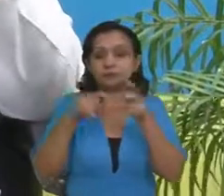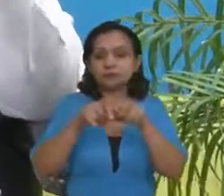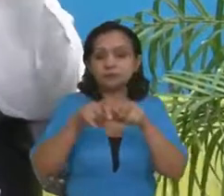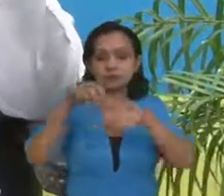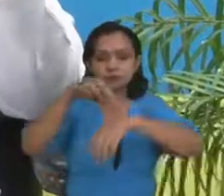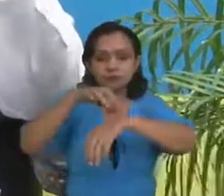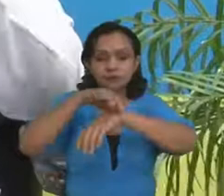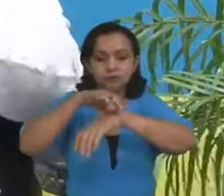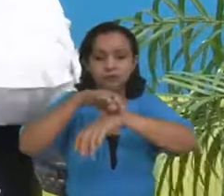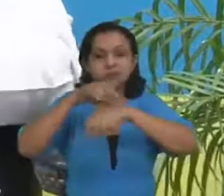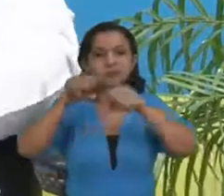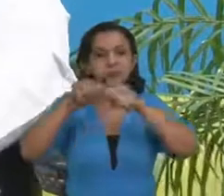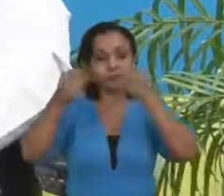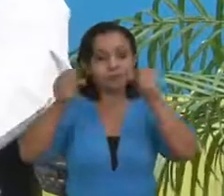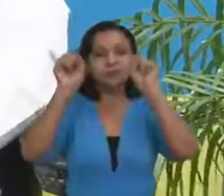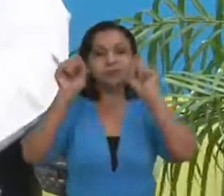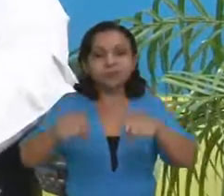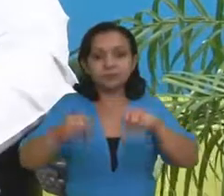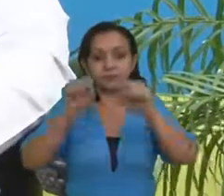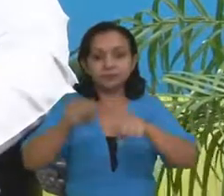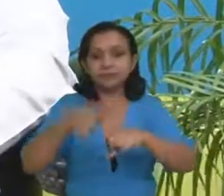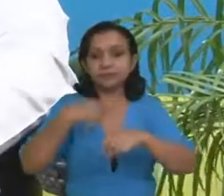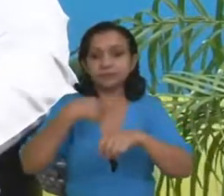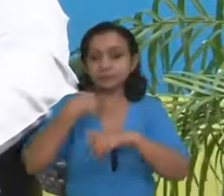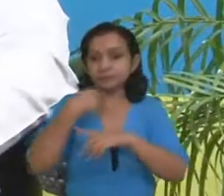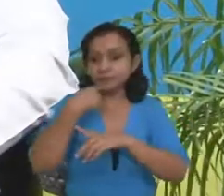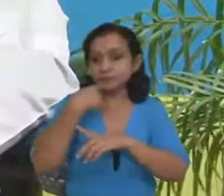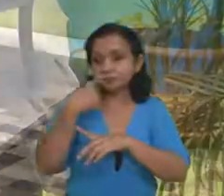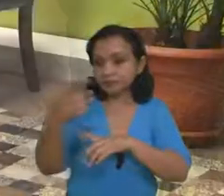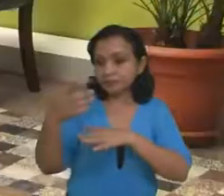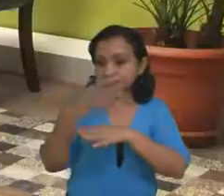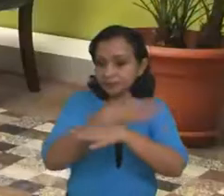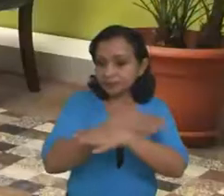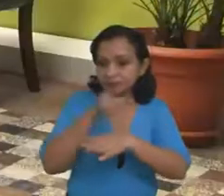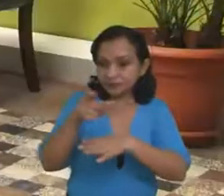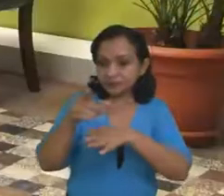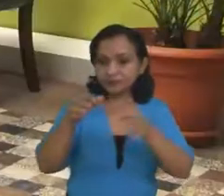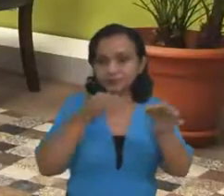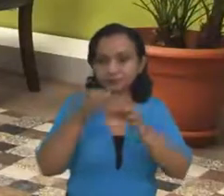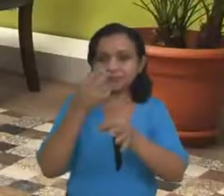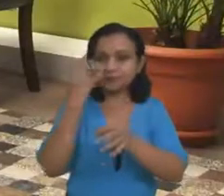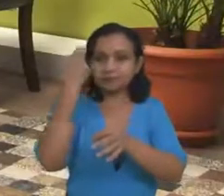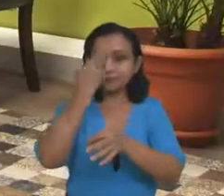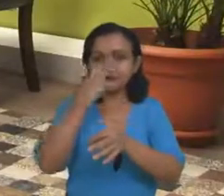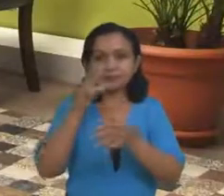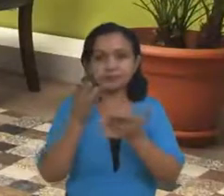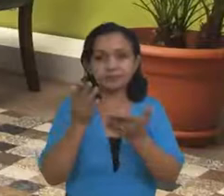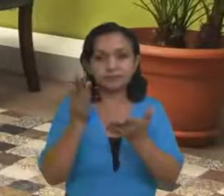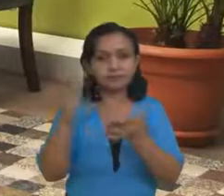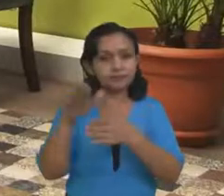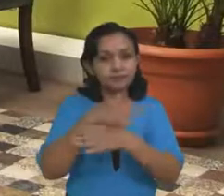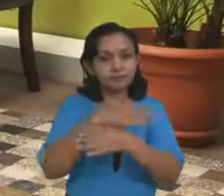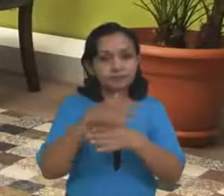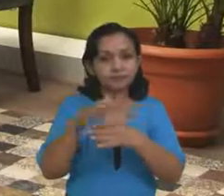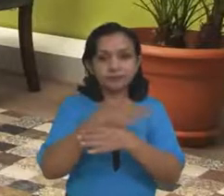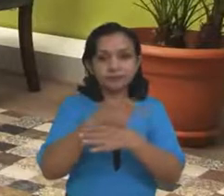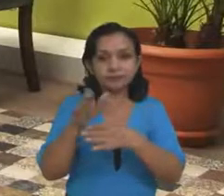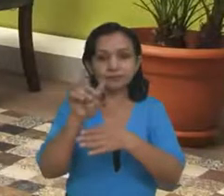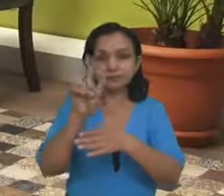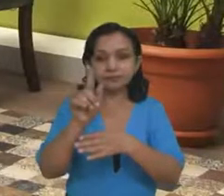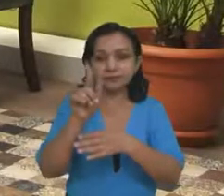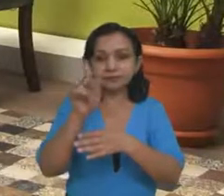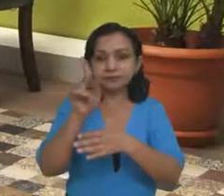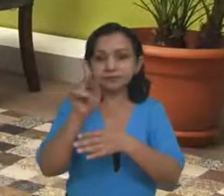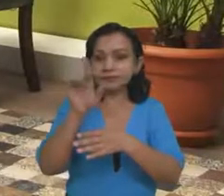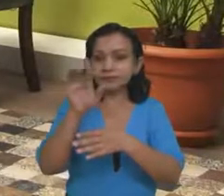hueso. Puede suceder también. Ahora, yo le decía al iniciar el programa, doctor, que si habían diferentes tipos o